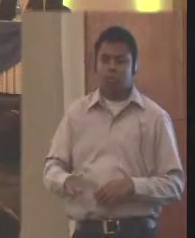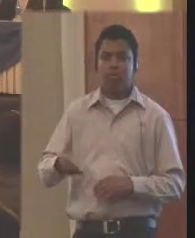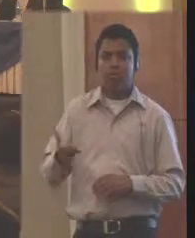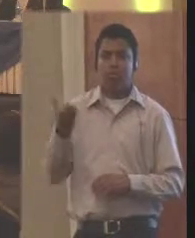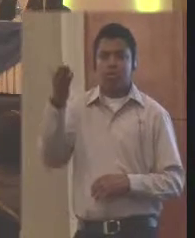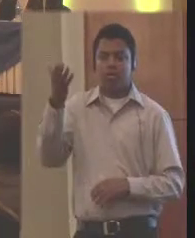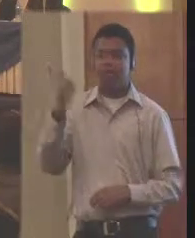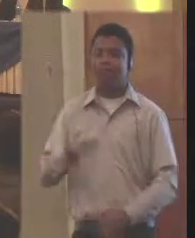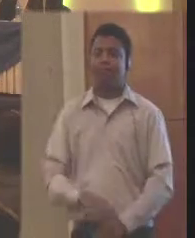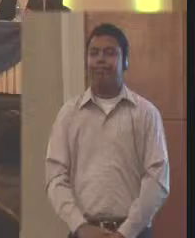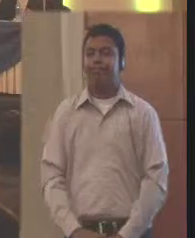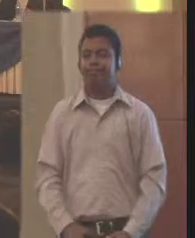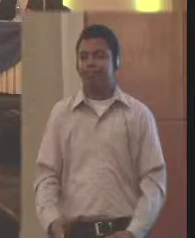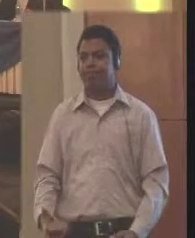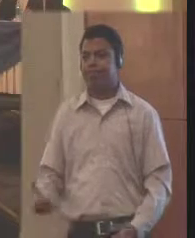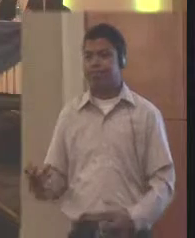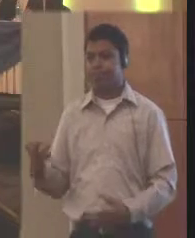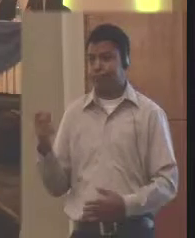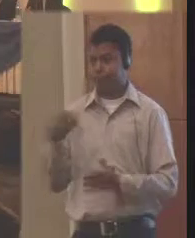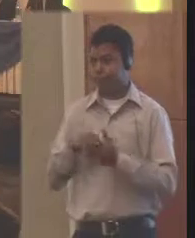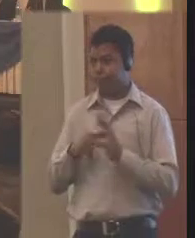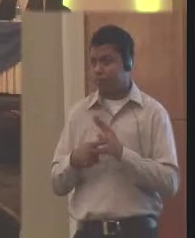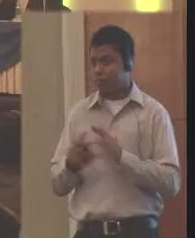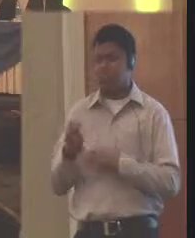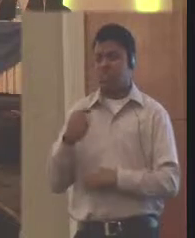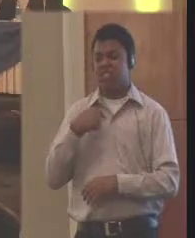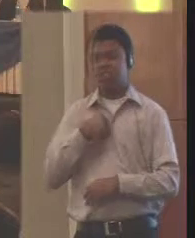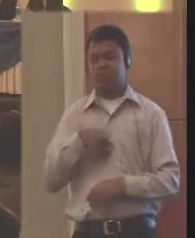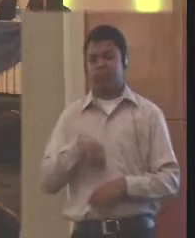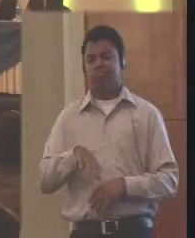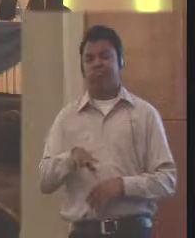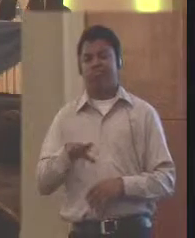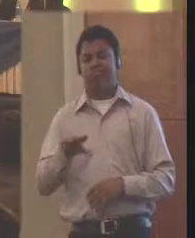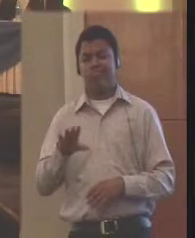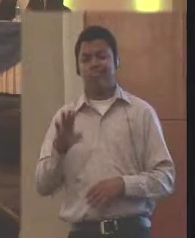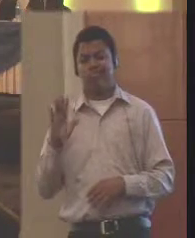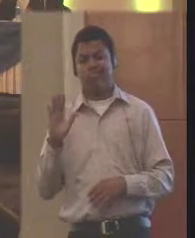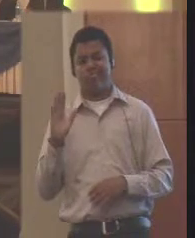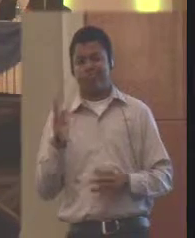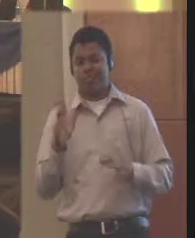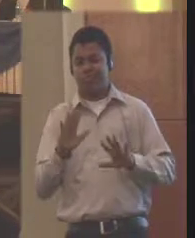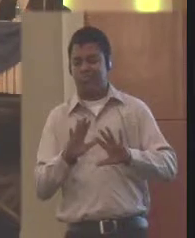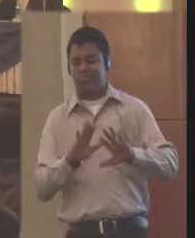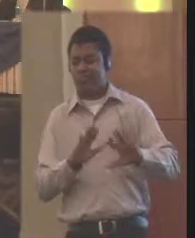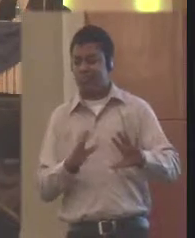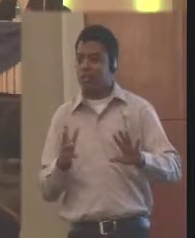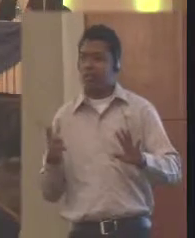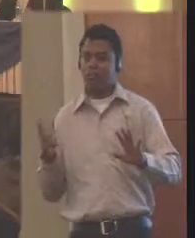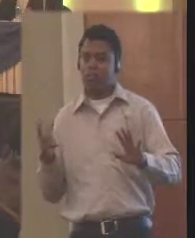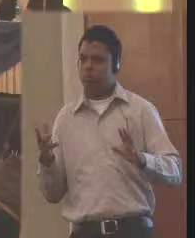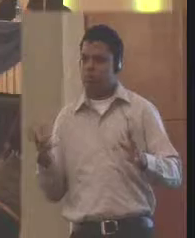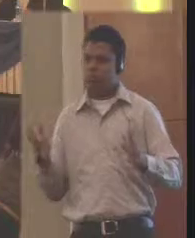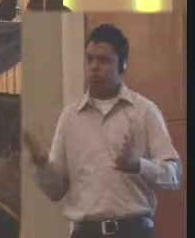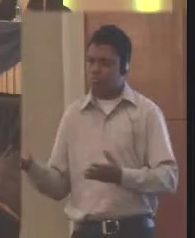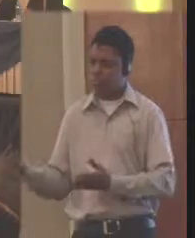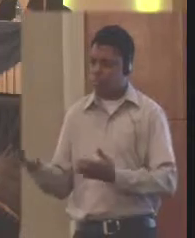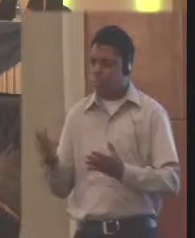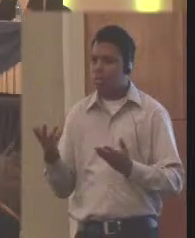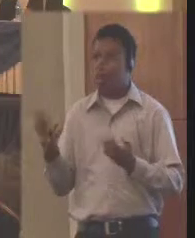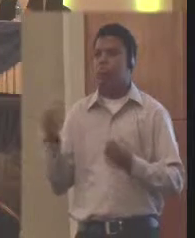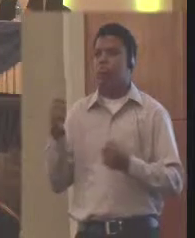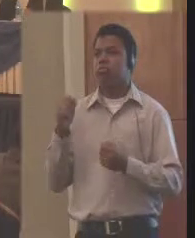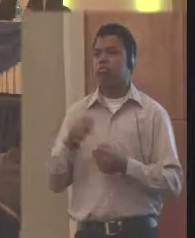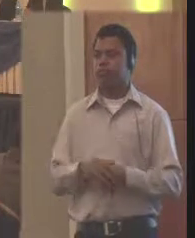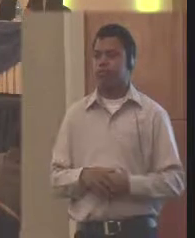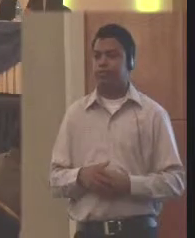no hay disculpa para no tener una aproximación y pasamos a estos elementos comunes, multiamenaza,